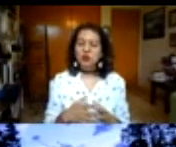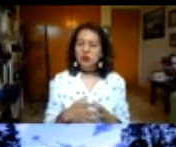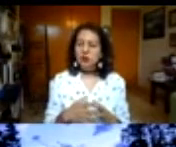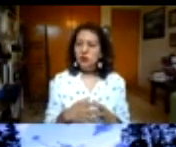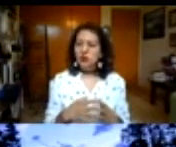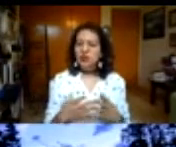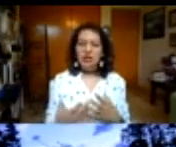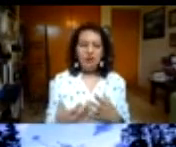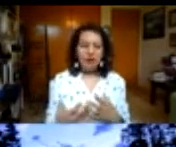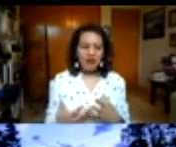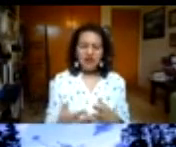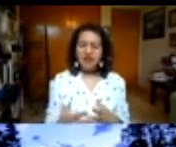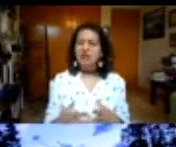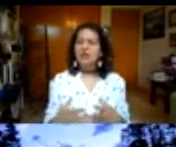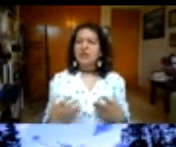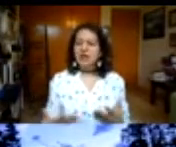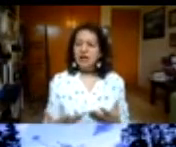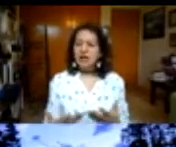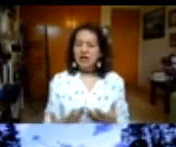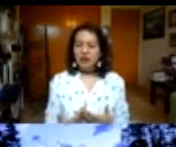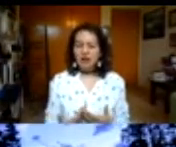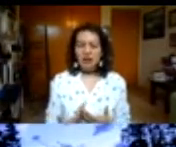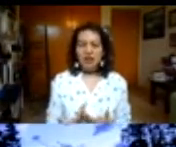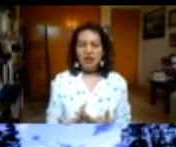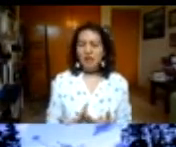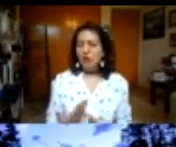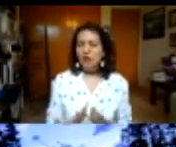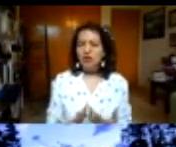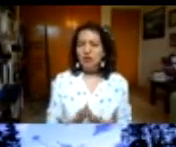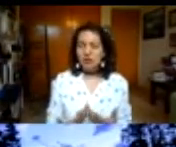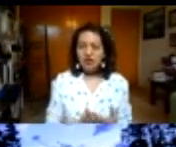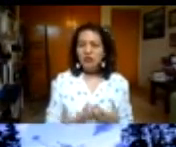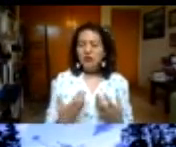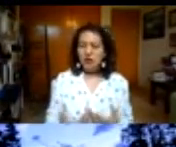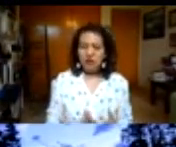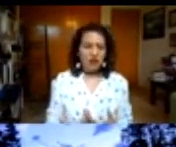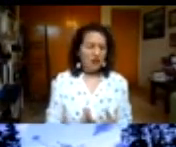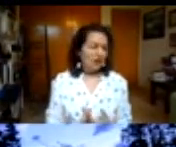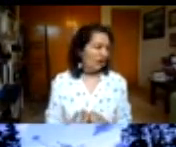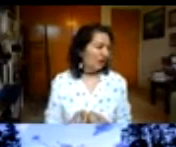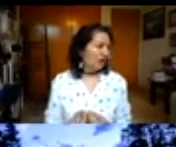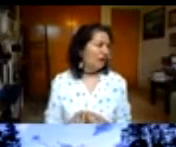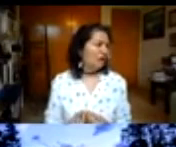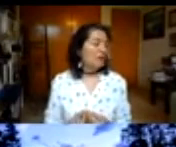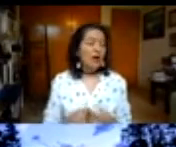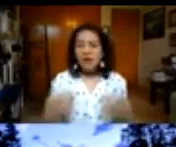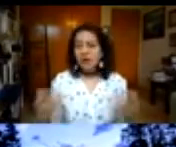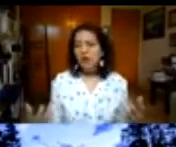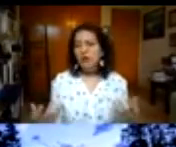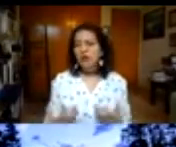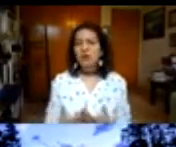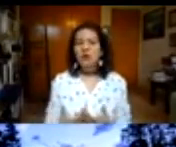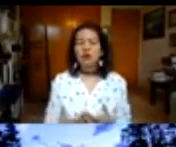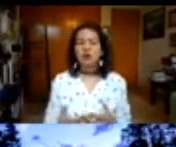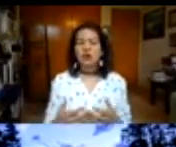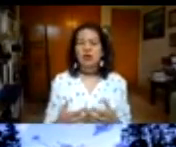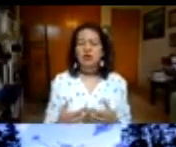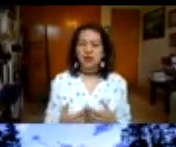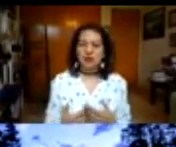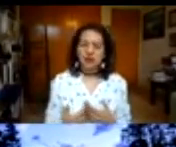su constitución establece el procedimiento, o sea, el marco,